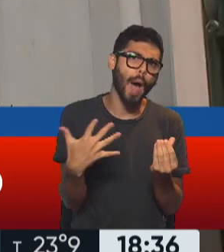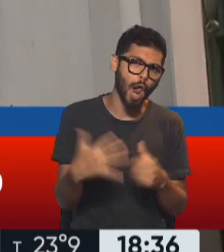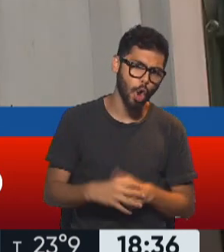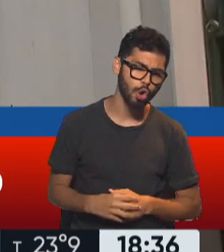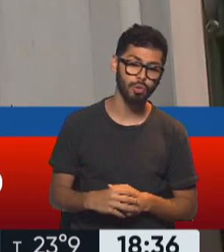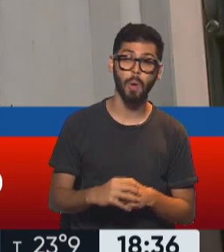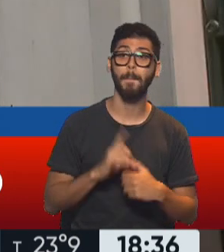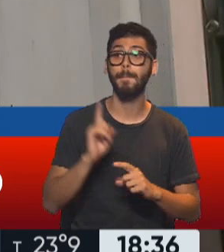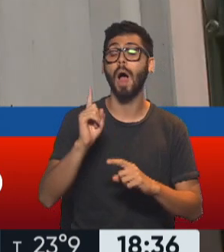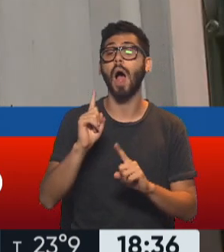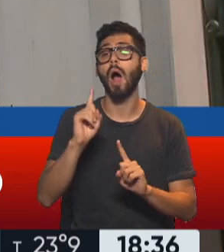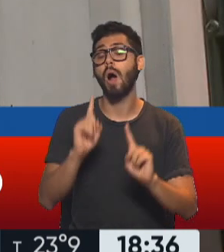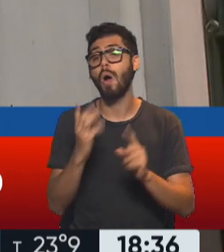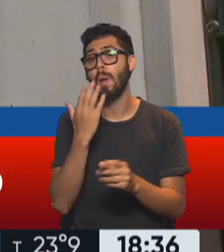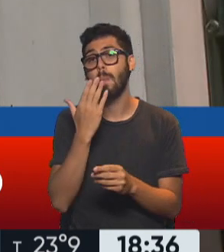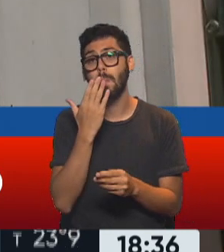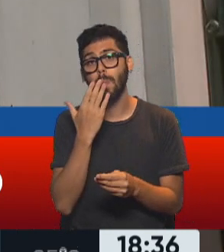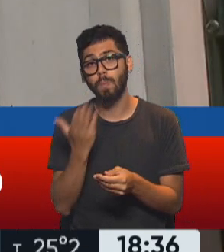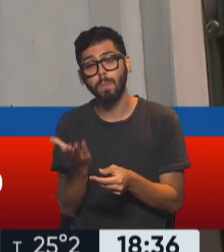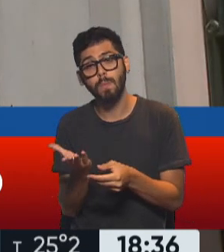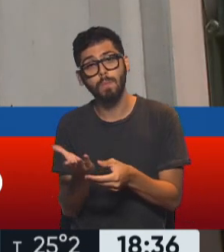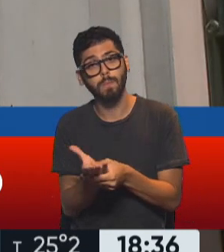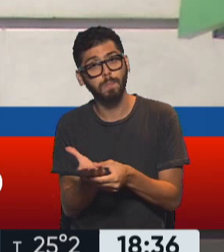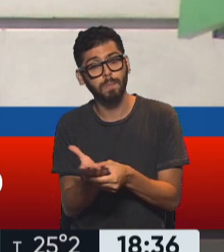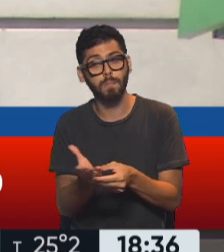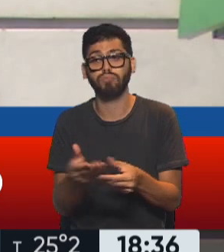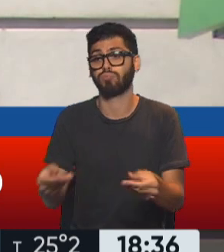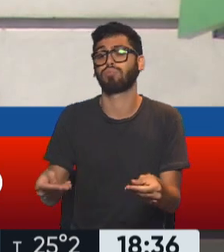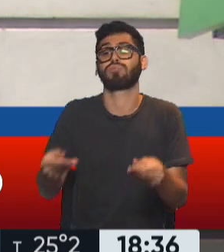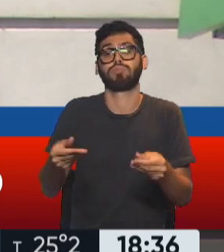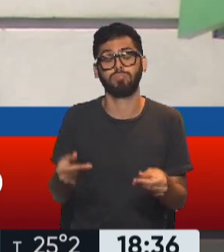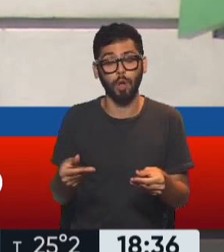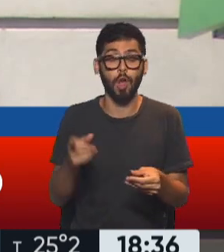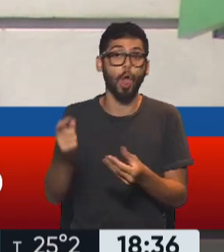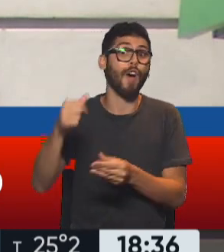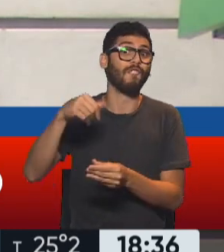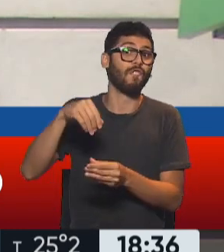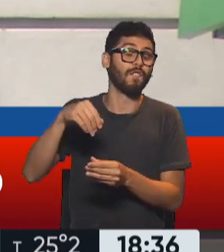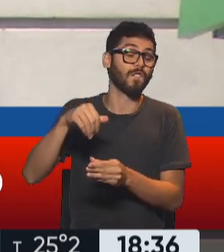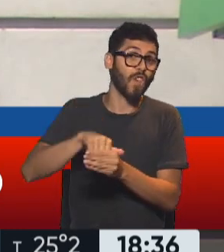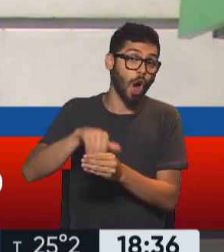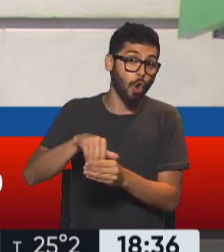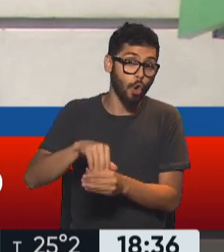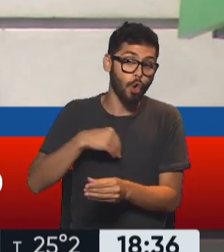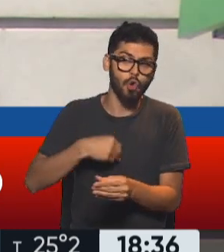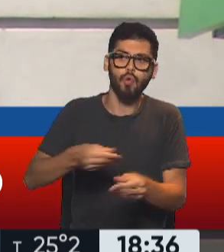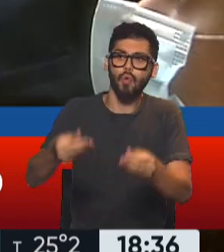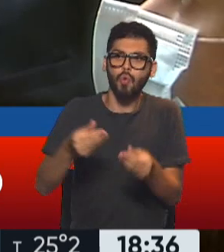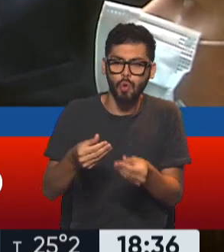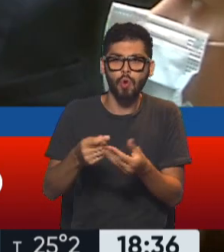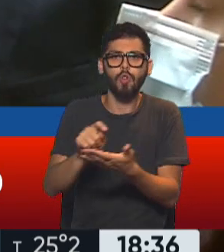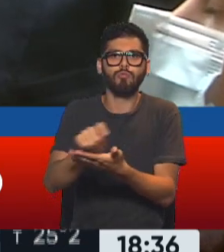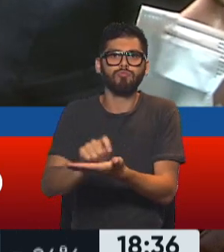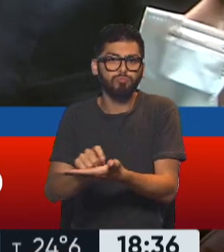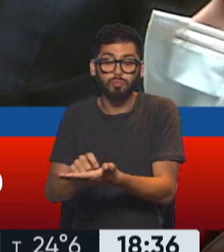alguna documentación que fue puesta en nuestro conocimiento por parte del banco a raíz de un sumario interno